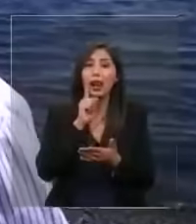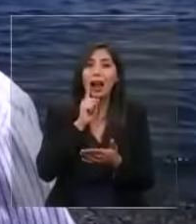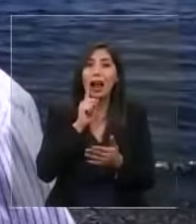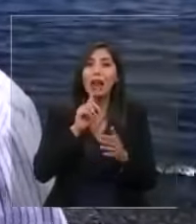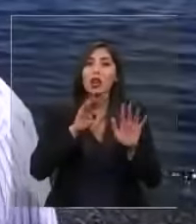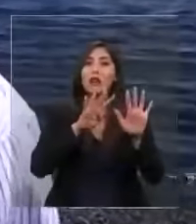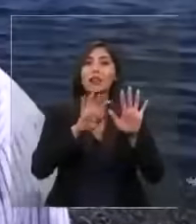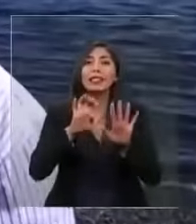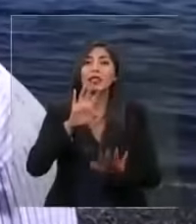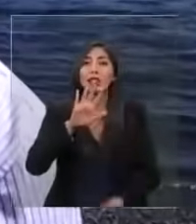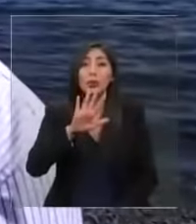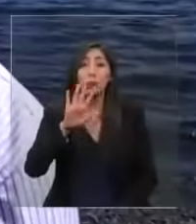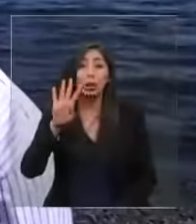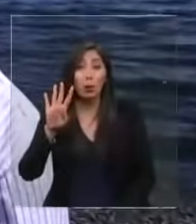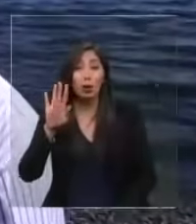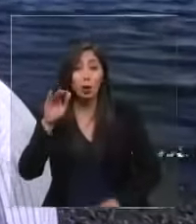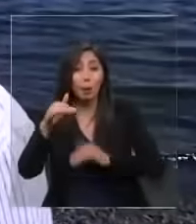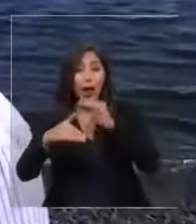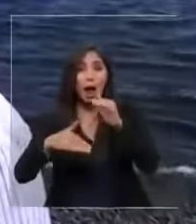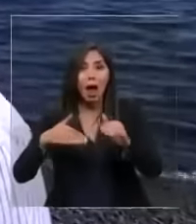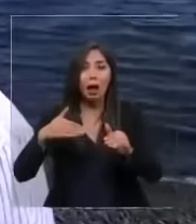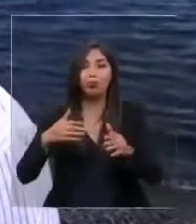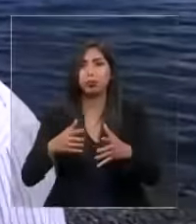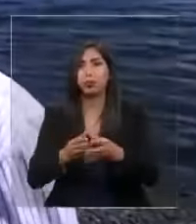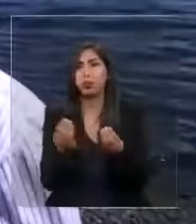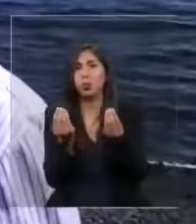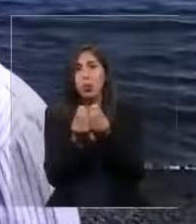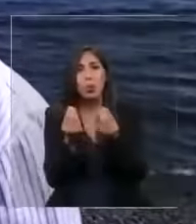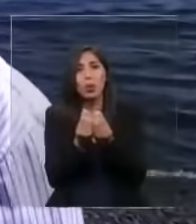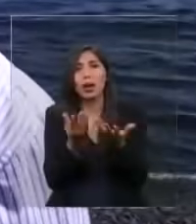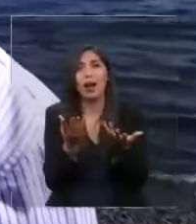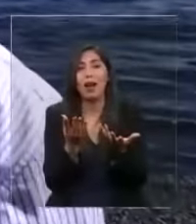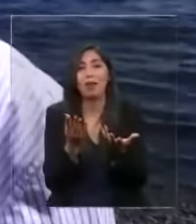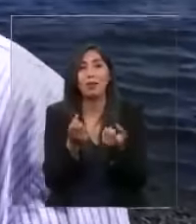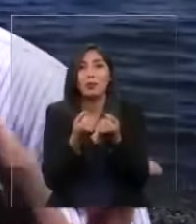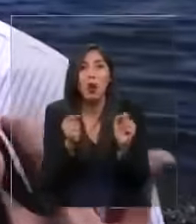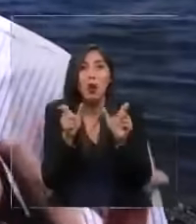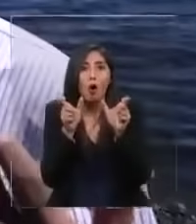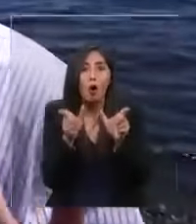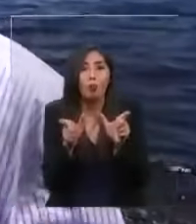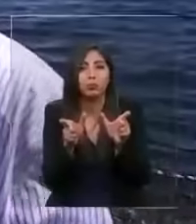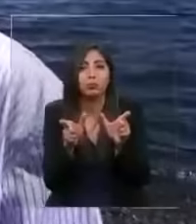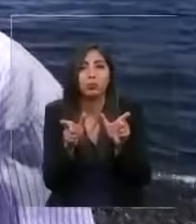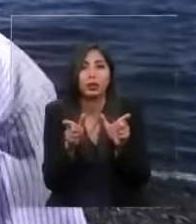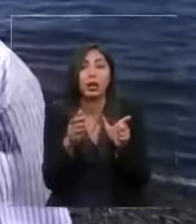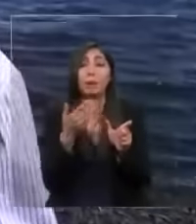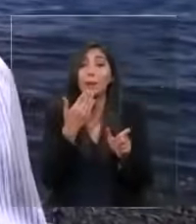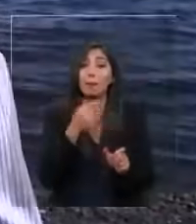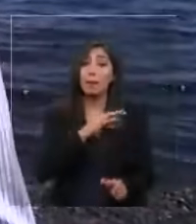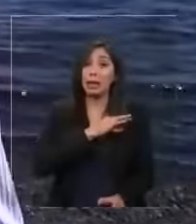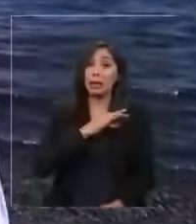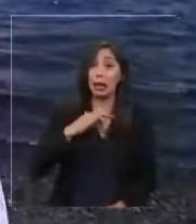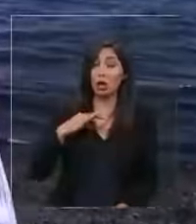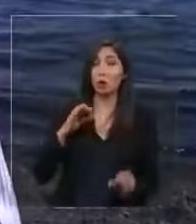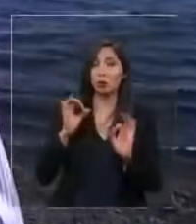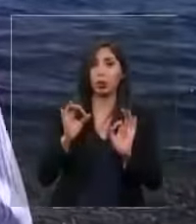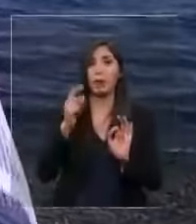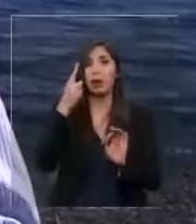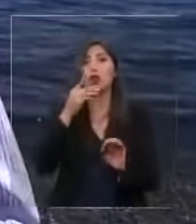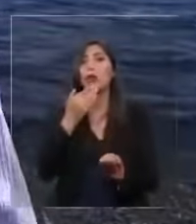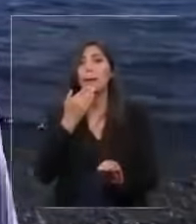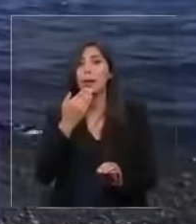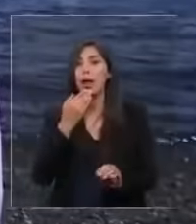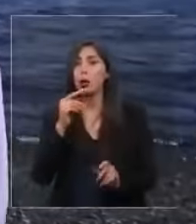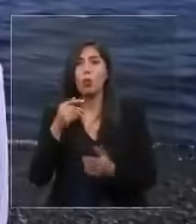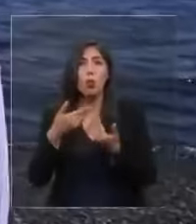954 playas, a veces no tenés la capacidad para fiscalizar. Y por eso yo siempre digo que están los fiscalizadores de los ministerios, pero también están los fiscalizadores ciudadanos. Y